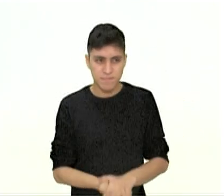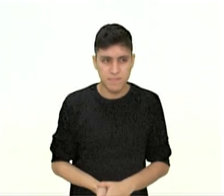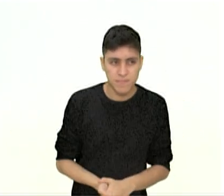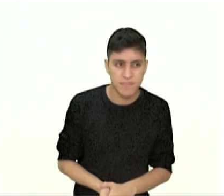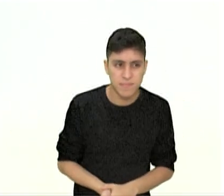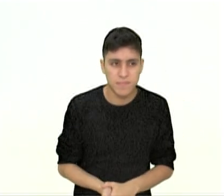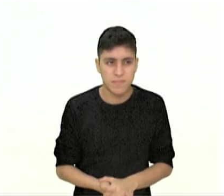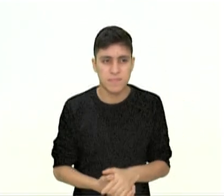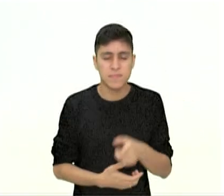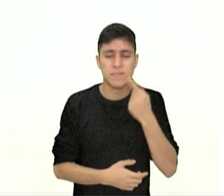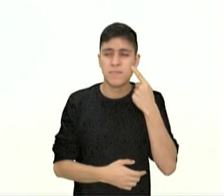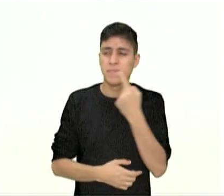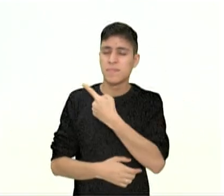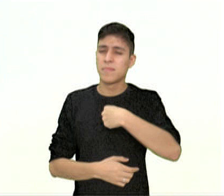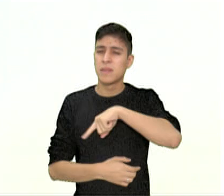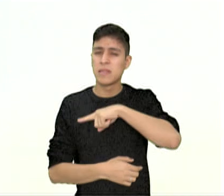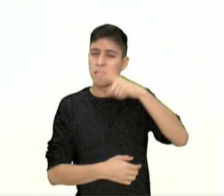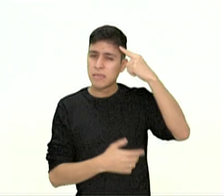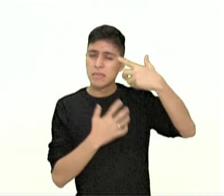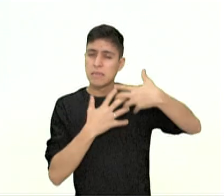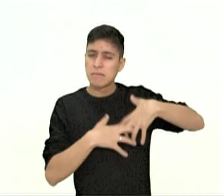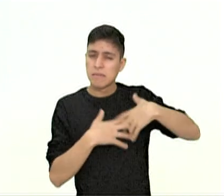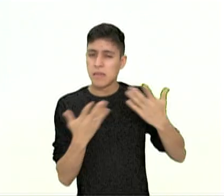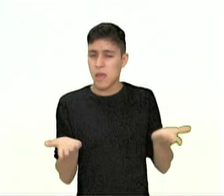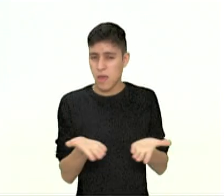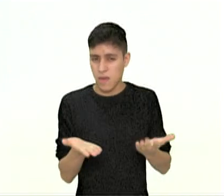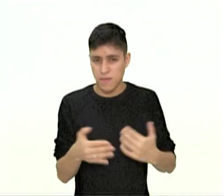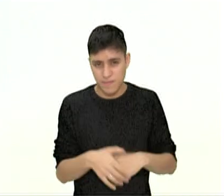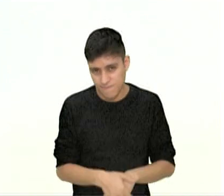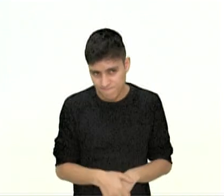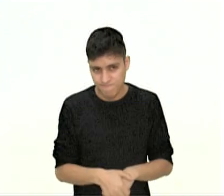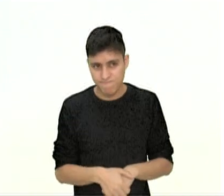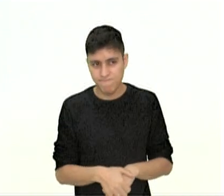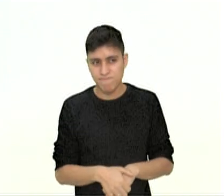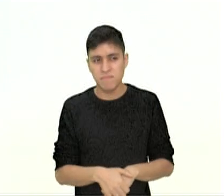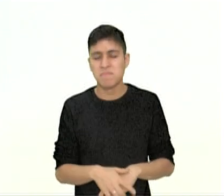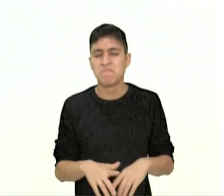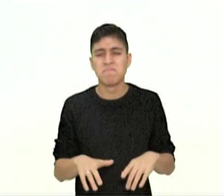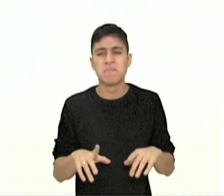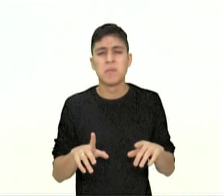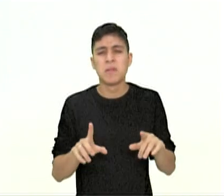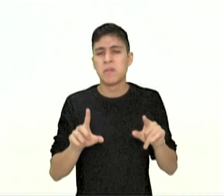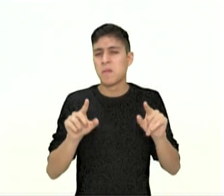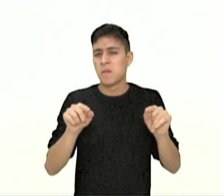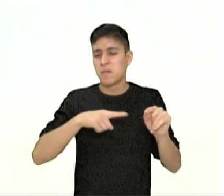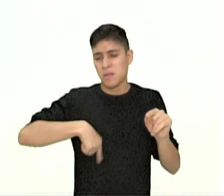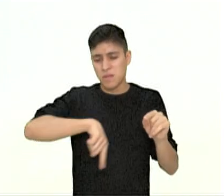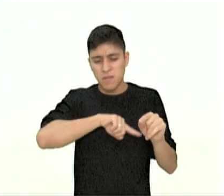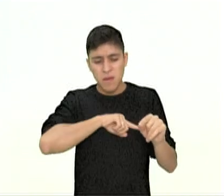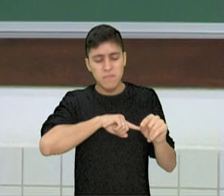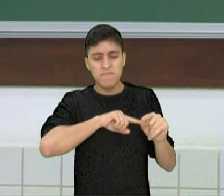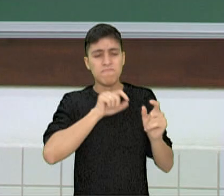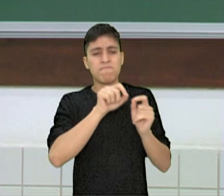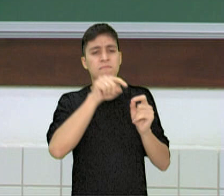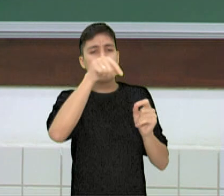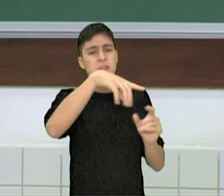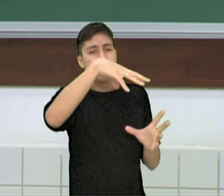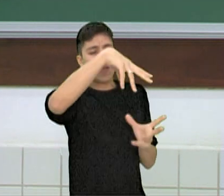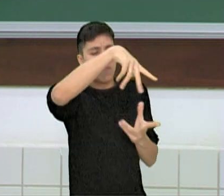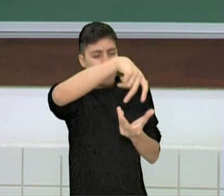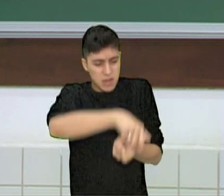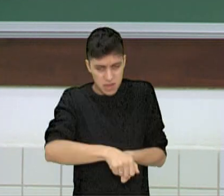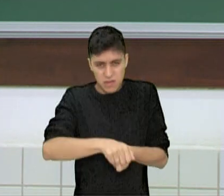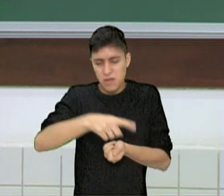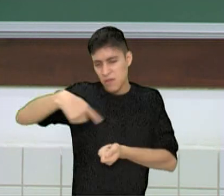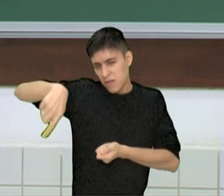Para reflexionar un poquito. ¿Qué estamos haciendo con nuestro planeta? Piénsala, ¿qué